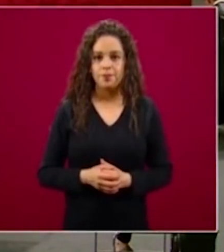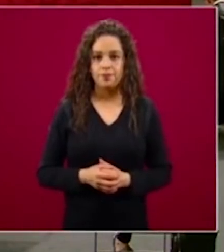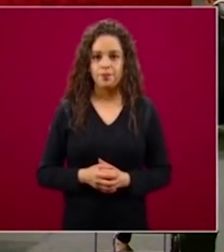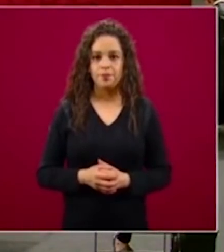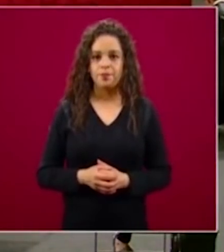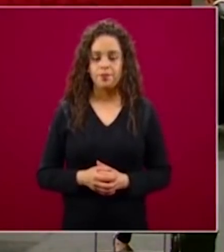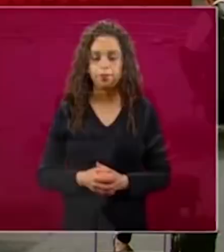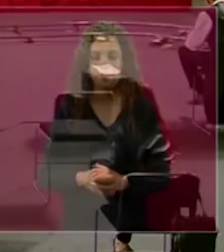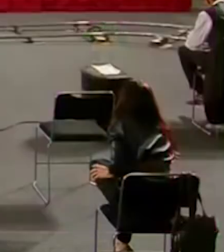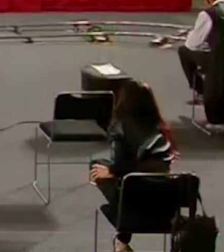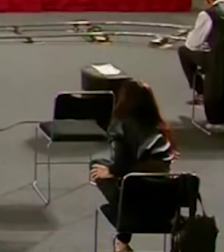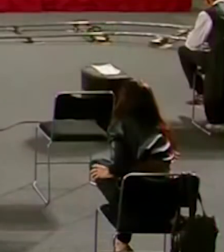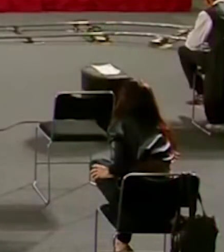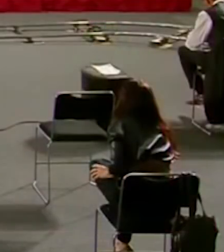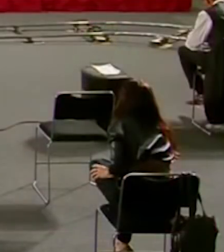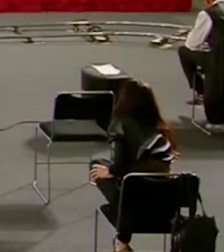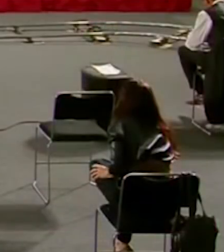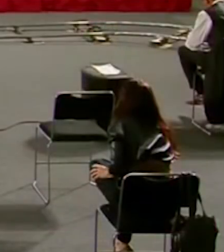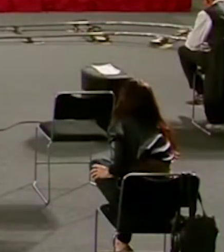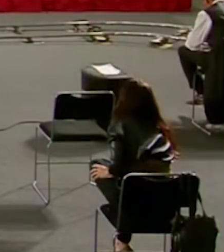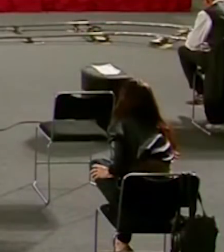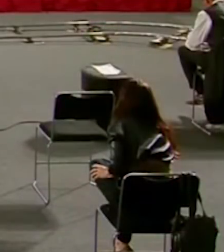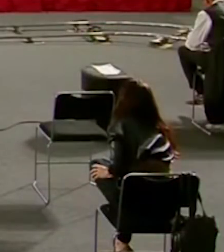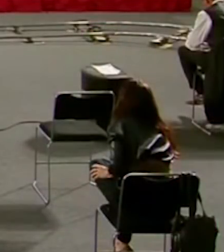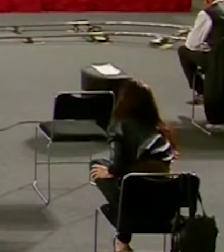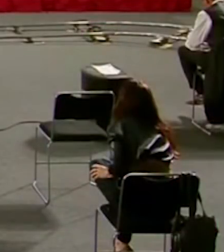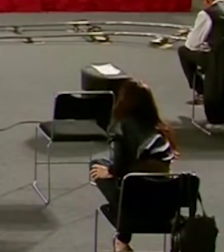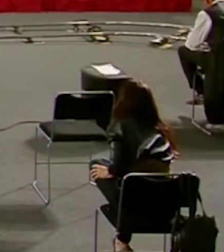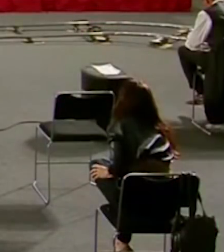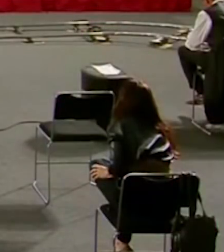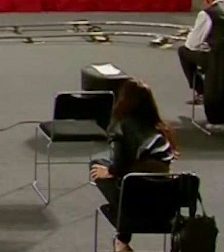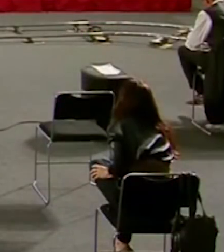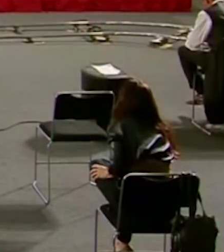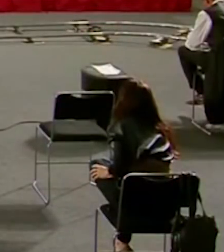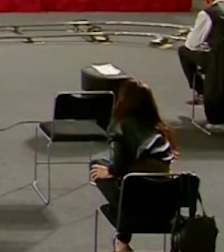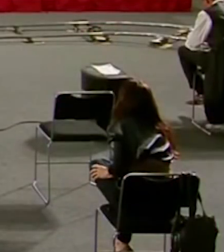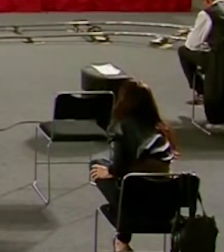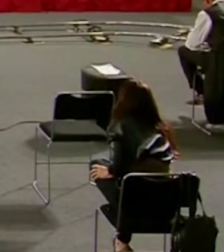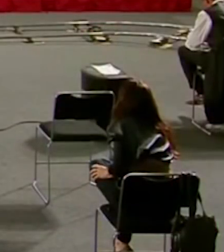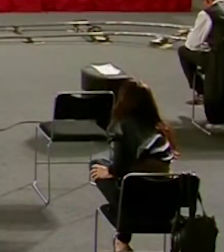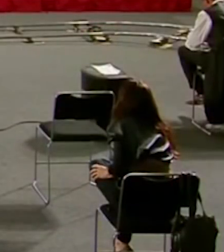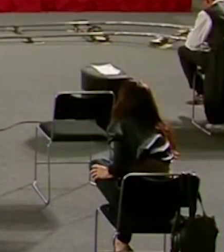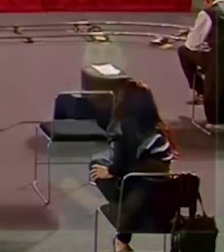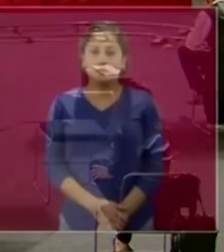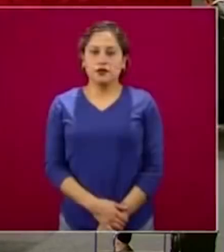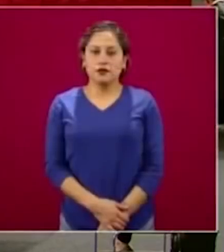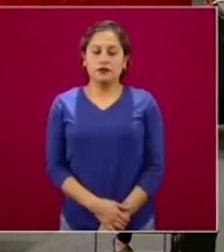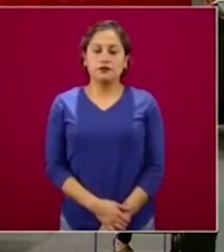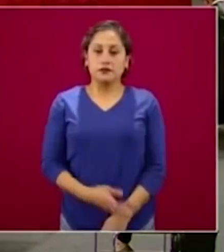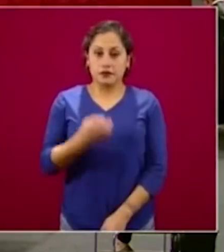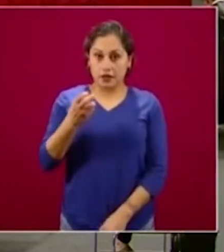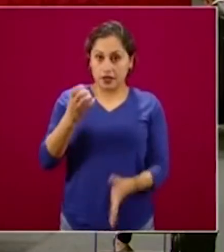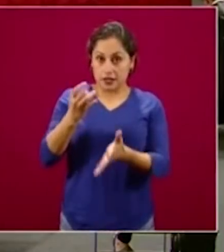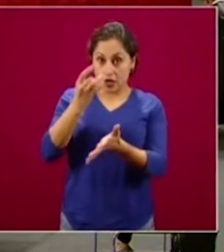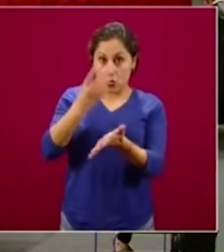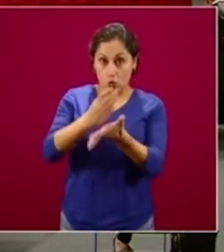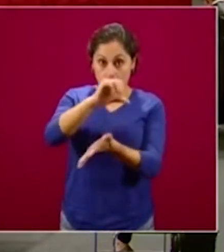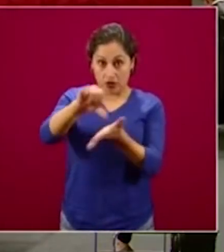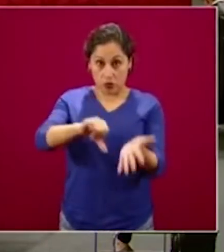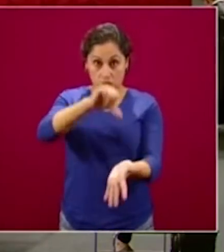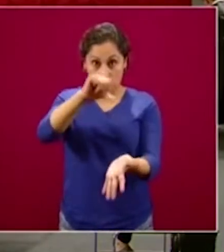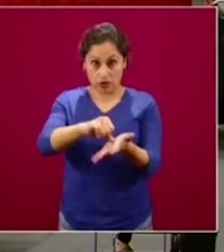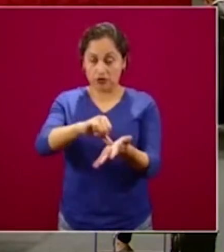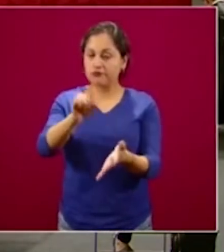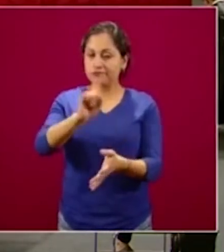Esta acción no solamente se lleva a cabo en el Centro Nacional de la Transfusión Sanguínea, también en todos los bancos